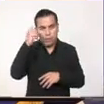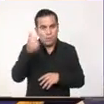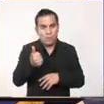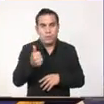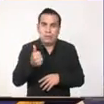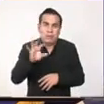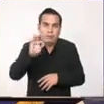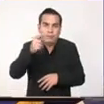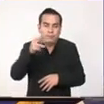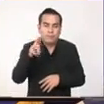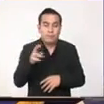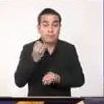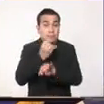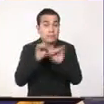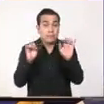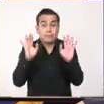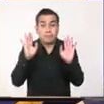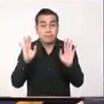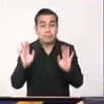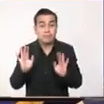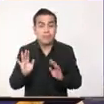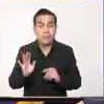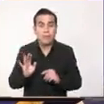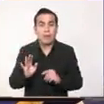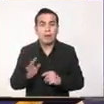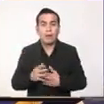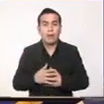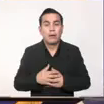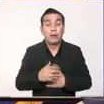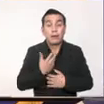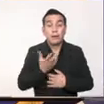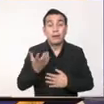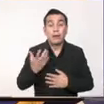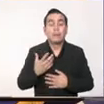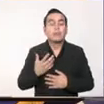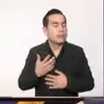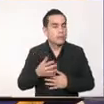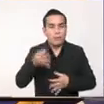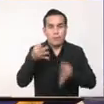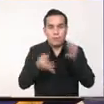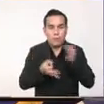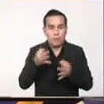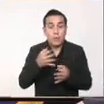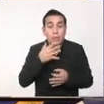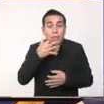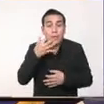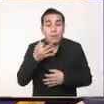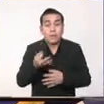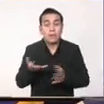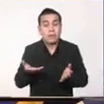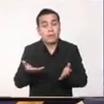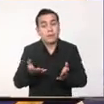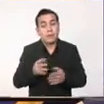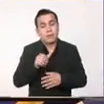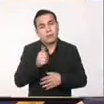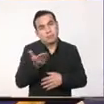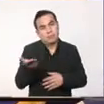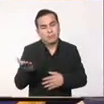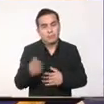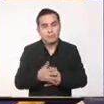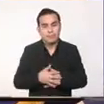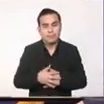que haga, dependerá si es independiente o no, dependerá si lleva a la justicia a los que debe llevar a la justicia y no otras